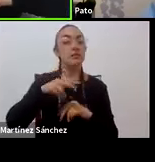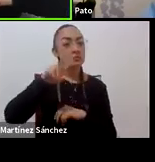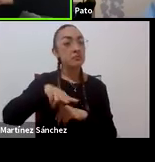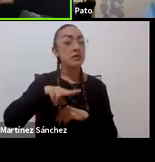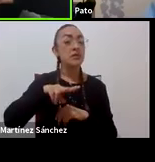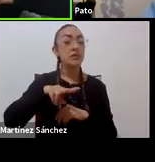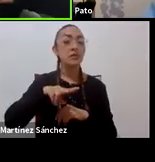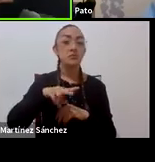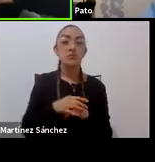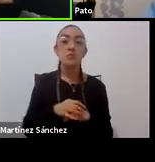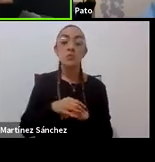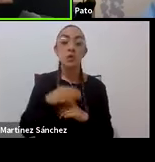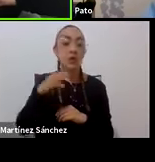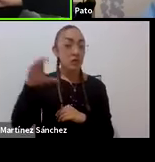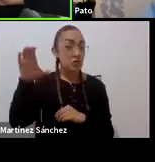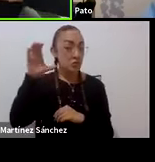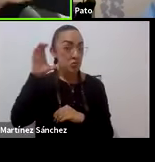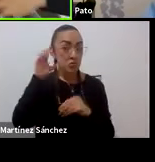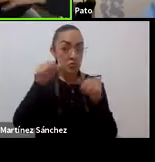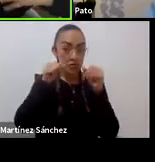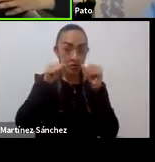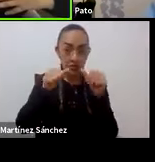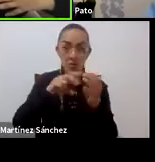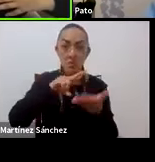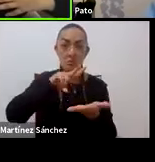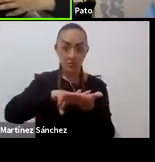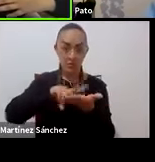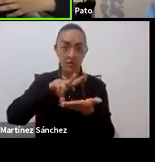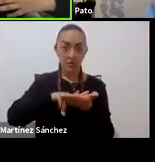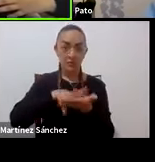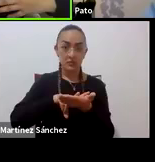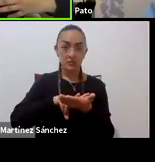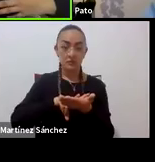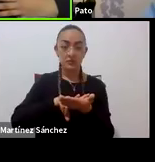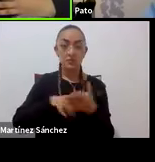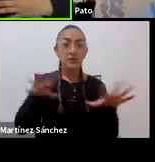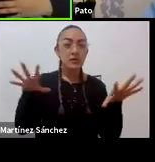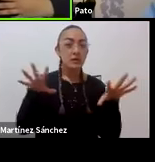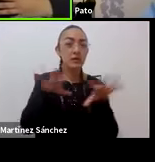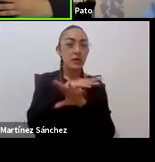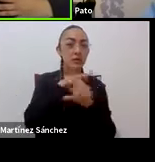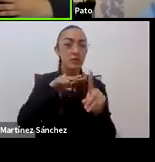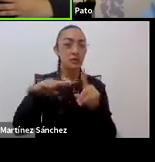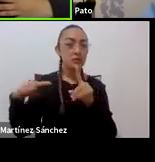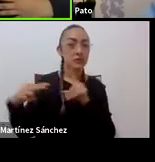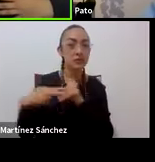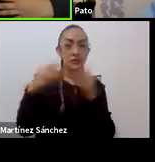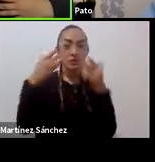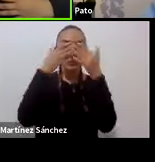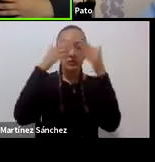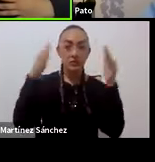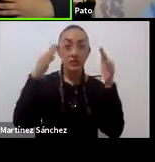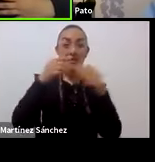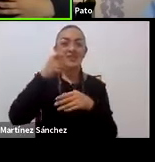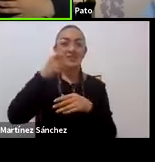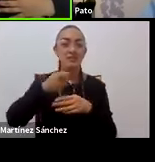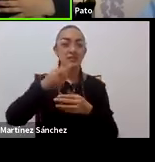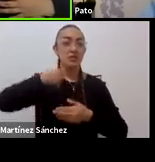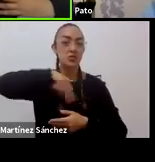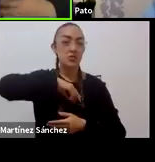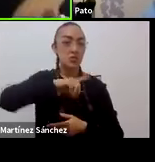proceso de escucha. Porque el cambio de dinámicas y de paradigmas también implicaba que nosotros respondiéramos, no solo irnos